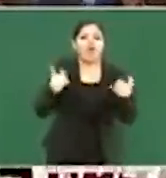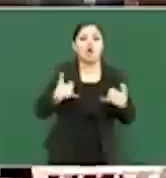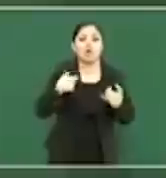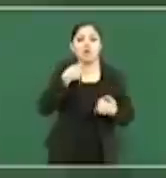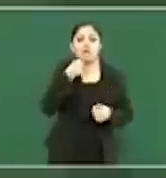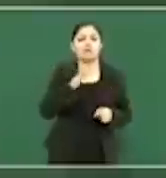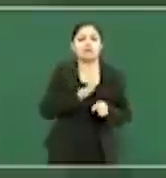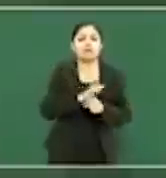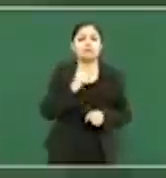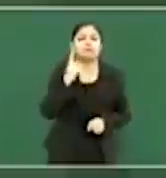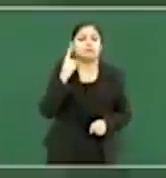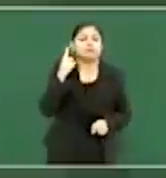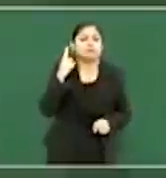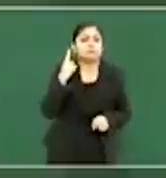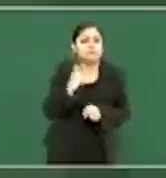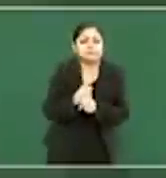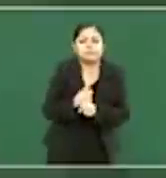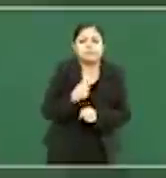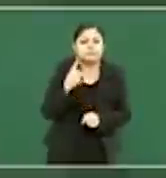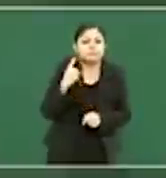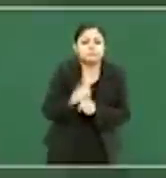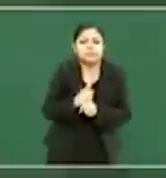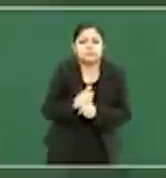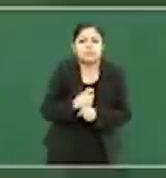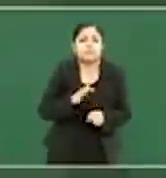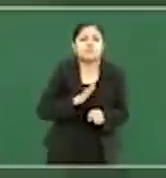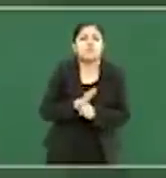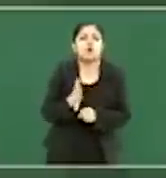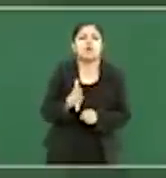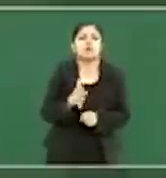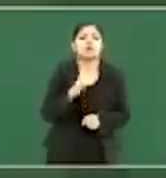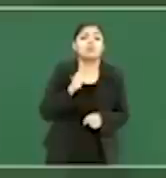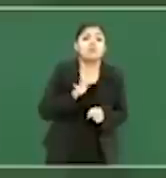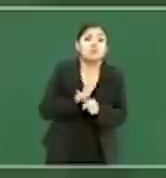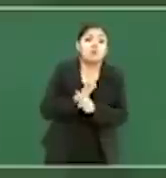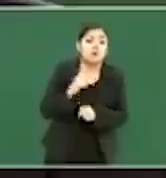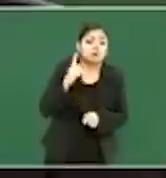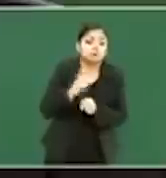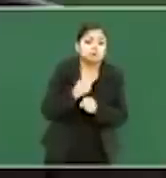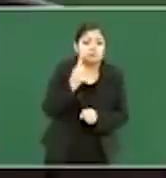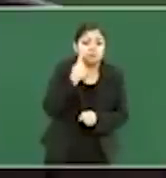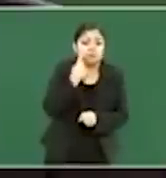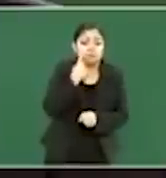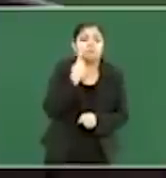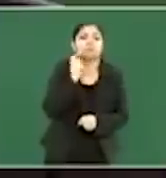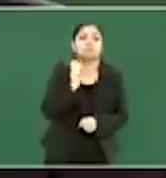rifa es la verdad.